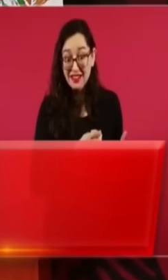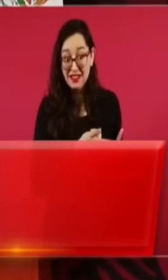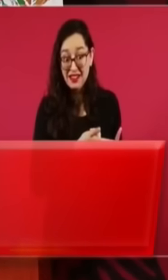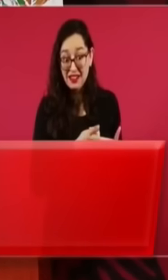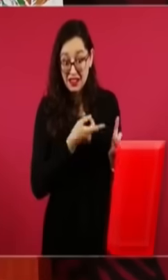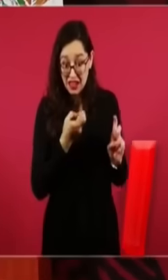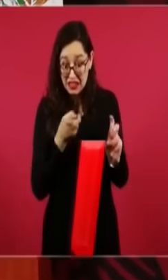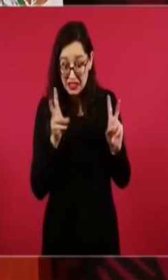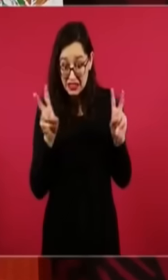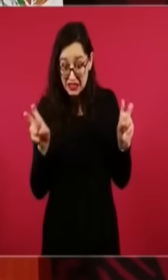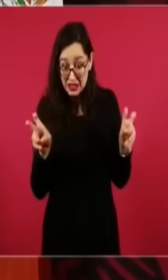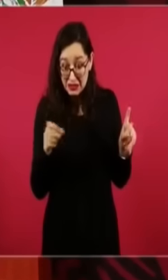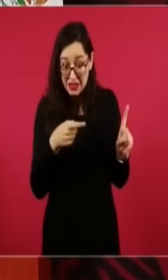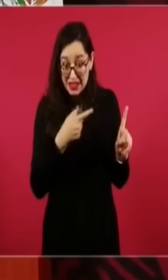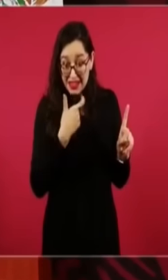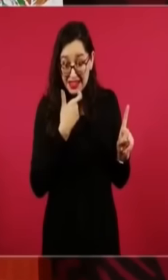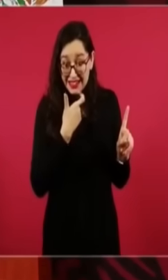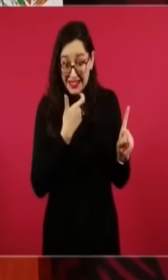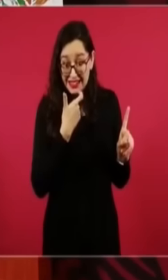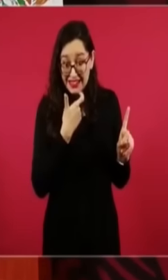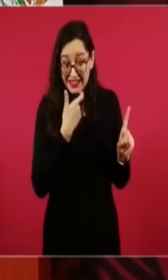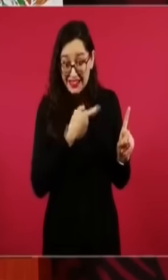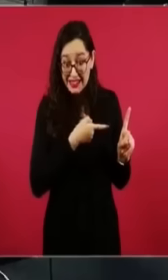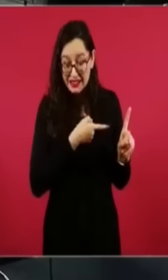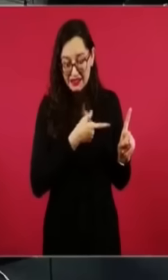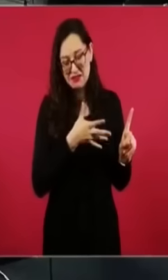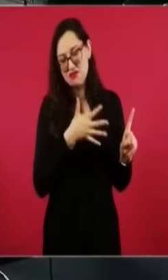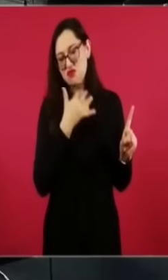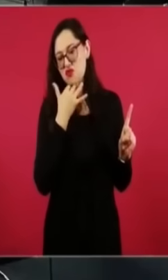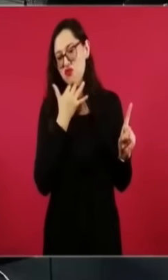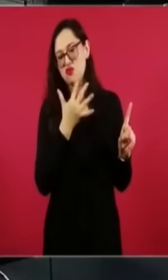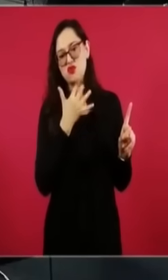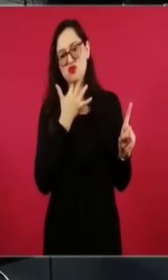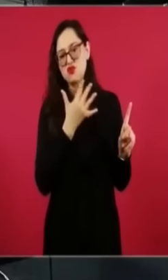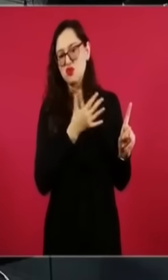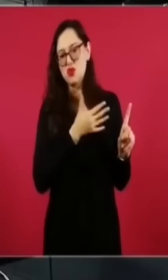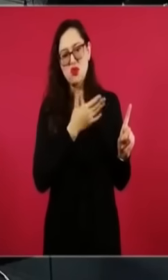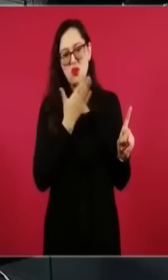descarada, cínica de este corrupto. Así es,